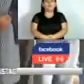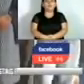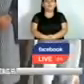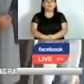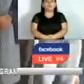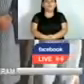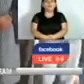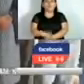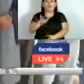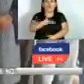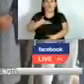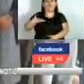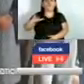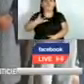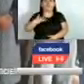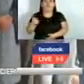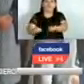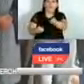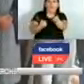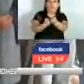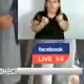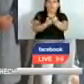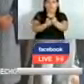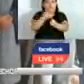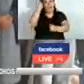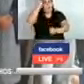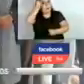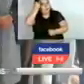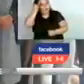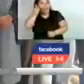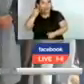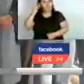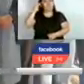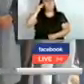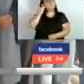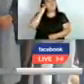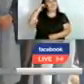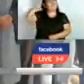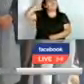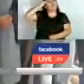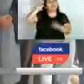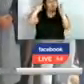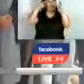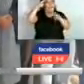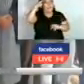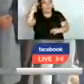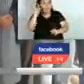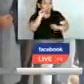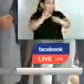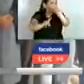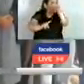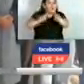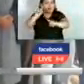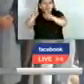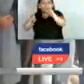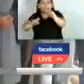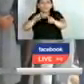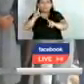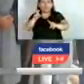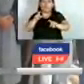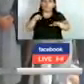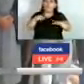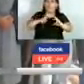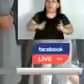Una oposición constructiva. Tendremos la madurez política para consensuar y hacer política de